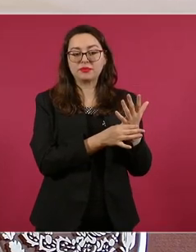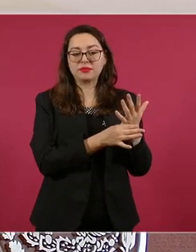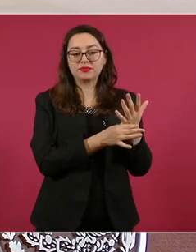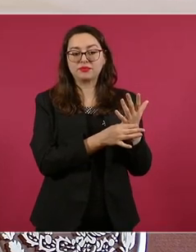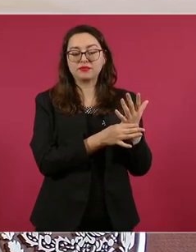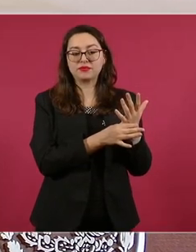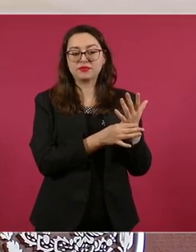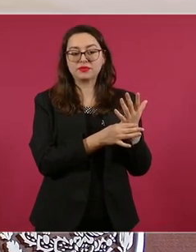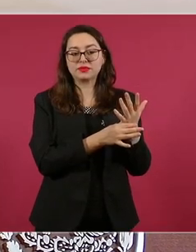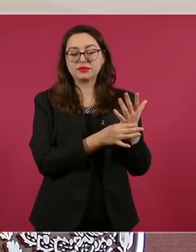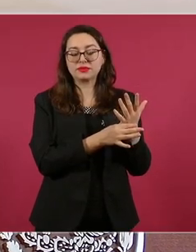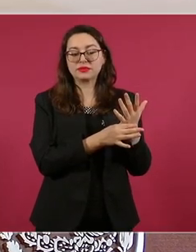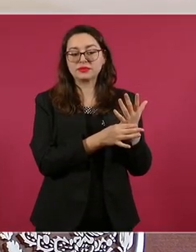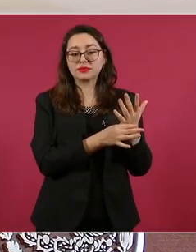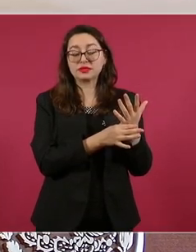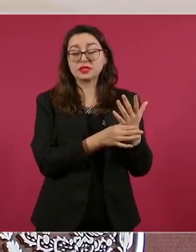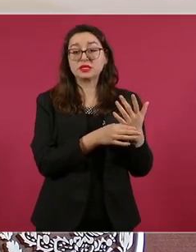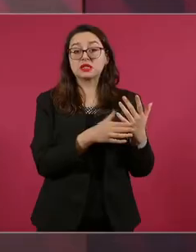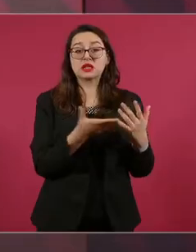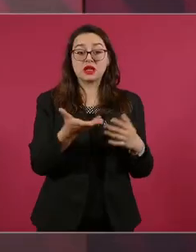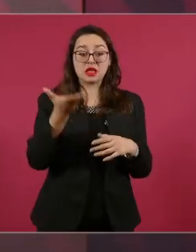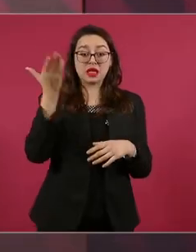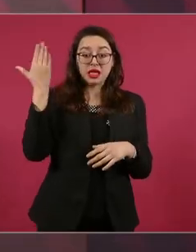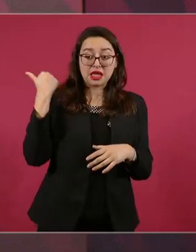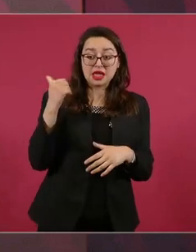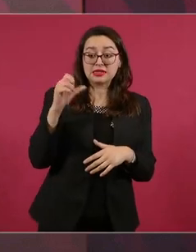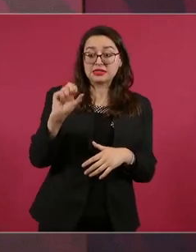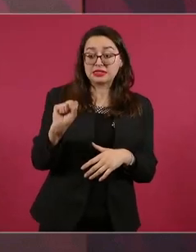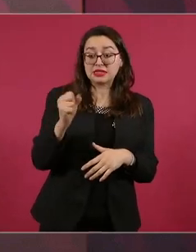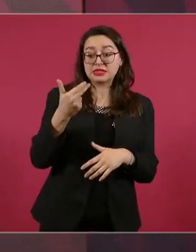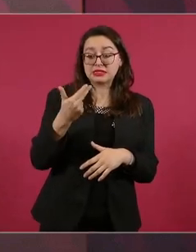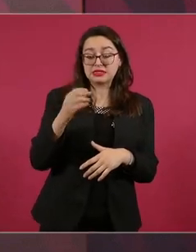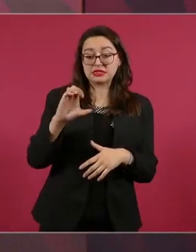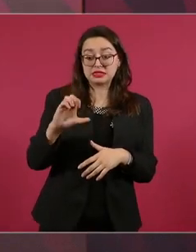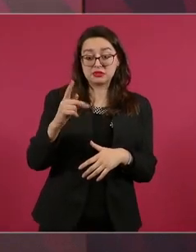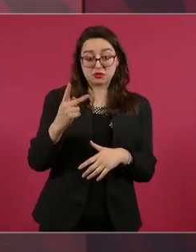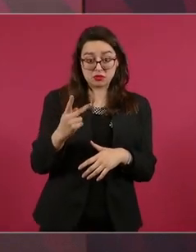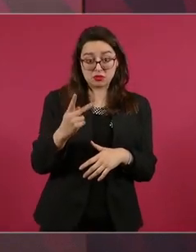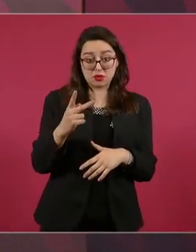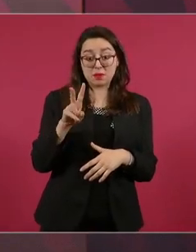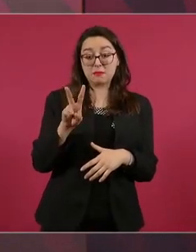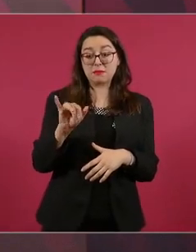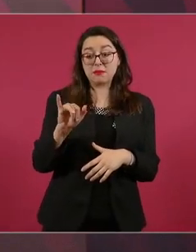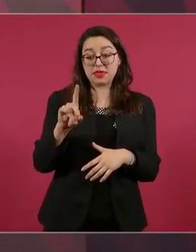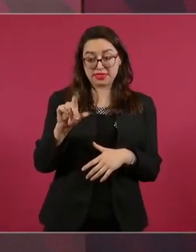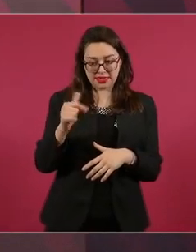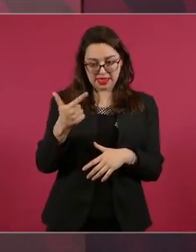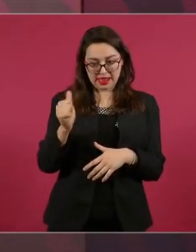el secretario de Hacienda de entonces, Videgaray, entregarle dinero